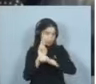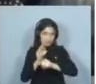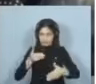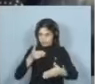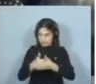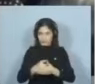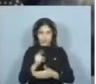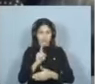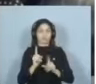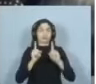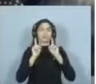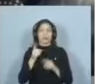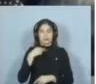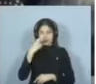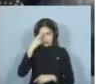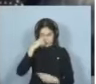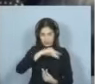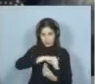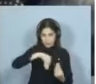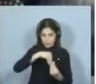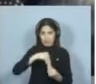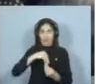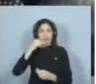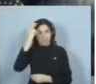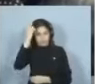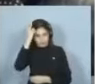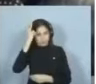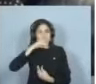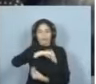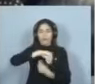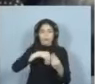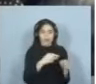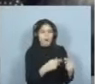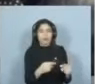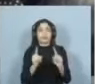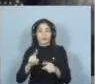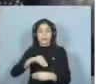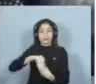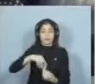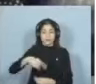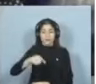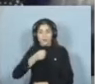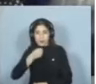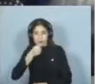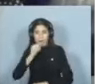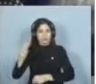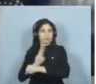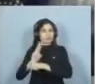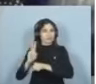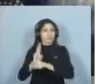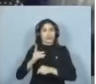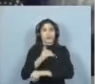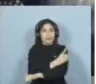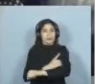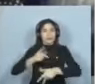crucial de los pueblos indígenas y de las comunidades afectadas, así como de las personas defensoras y periodistas. Exigimos el pleno